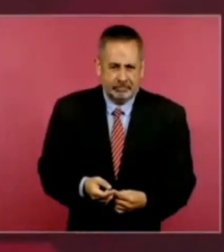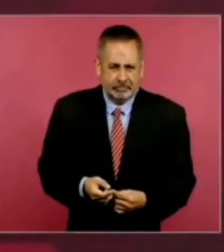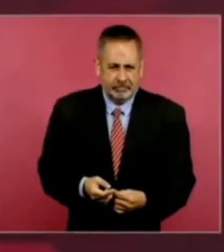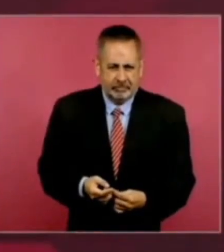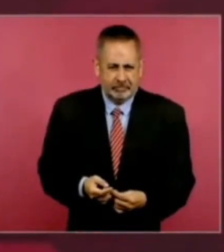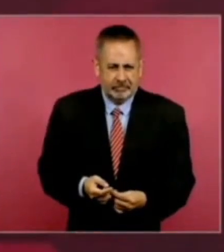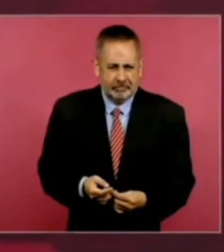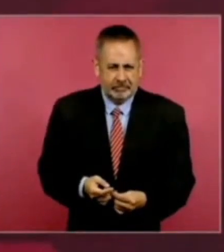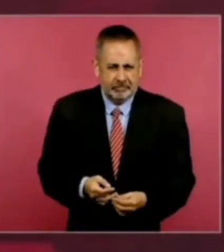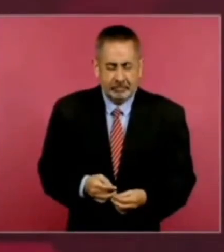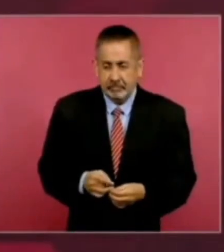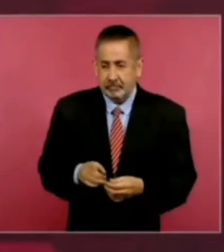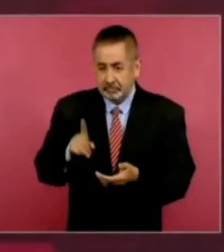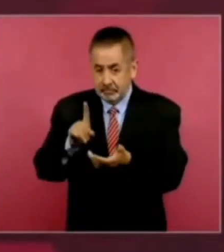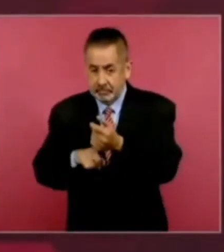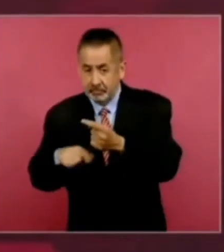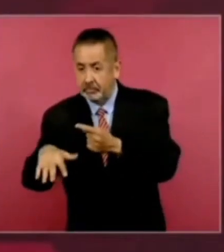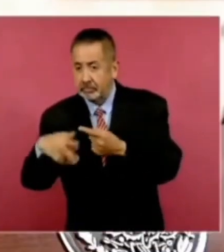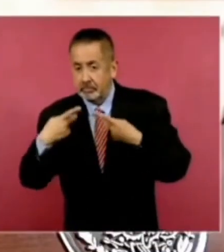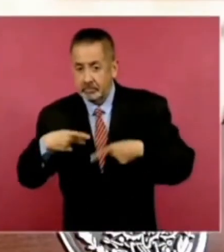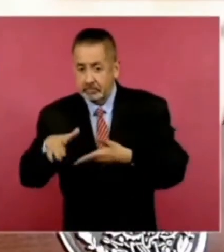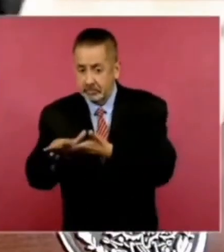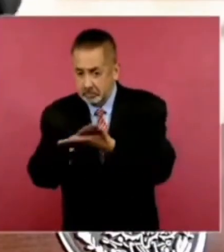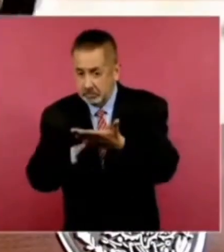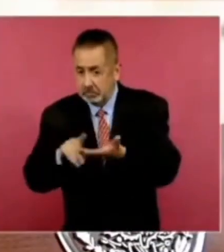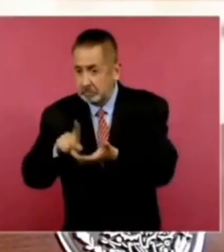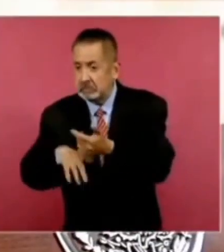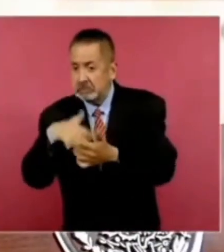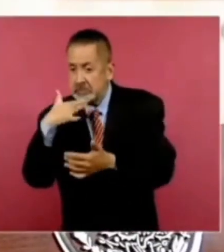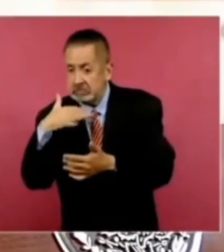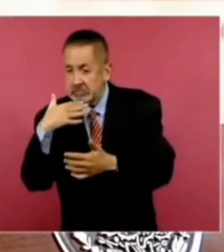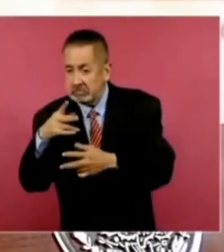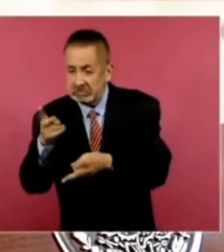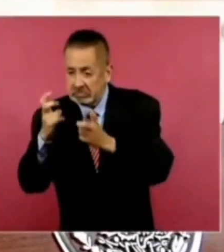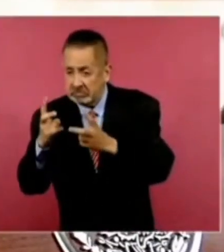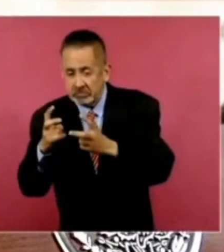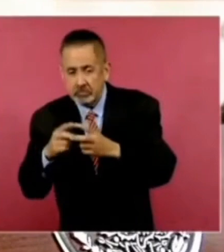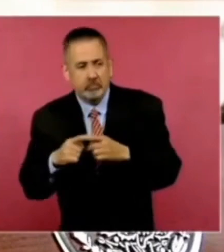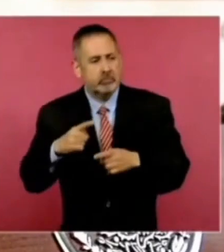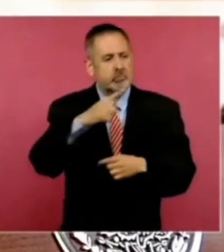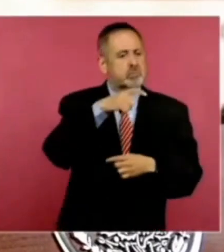¿Es de abajo hacia arriba o es de arriba hacia abajo?